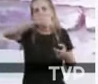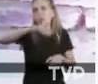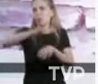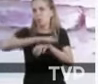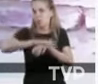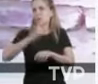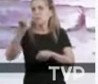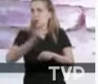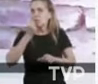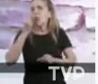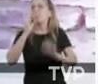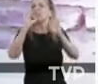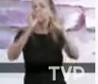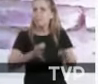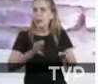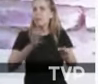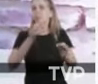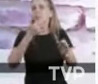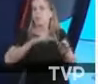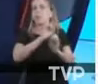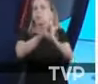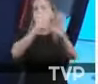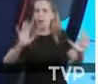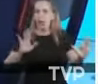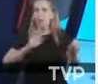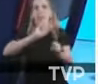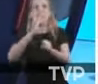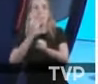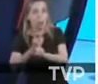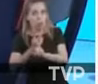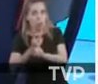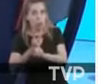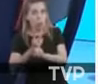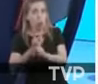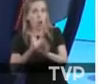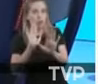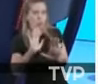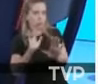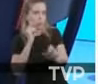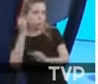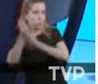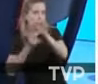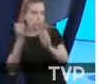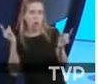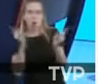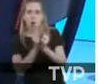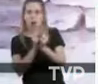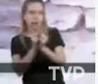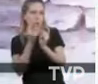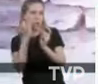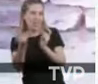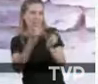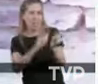se vaya a resolver con el Fondo Monetario. Segundo, hacer muy breve, porque ya lo hizo Alberto también, lo hizo